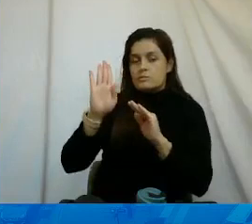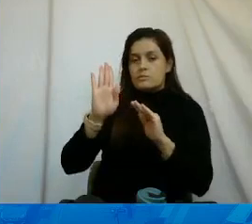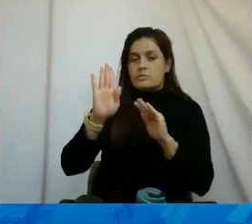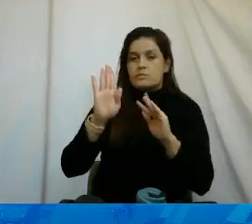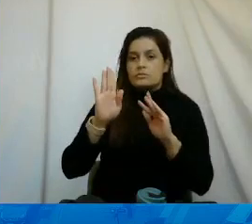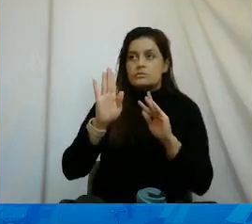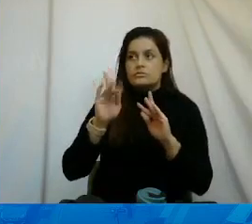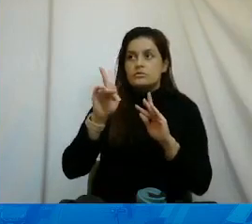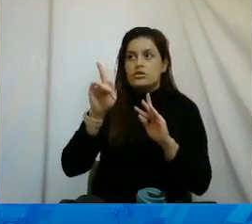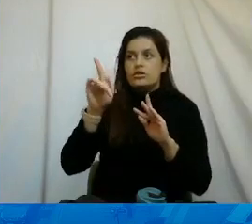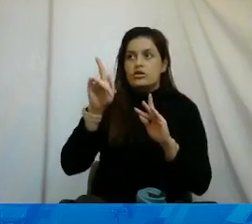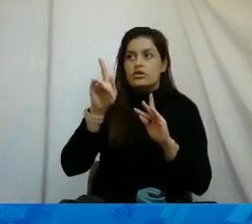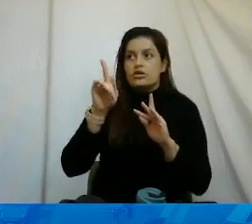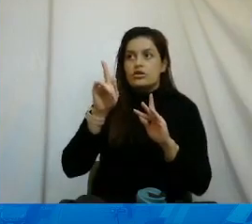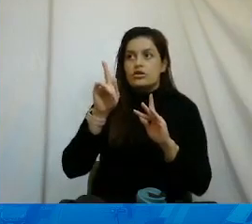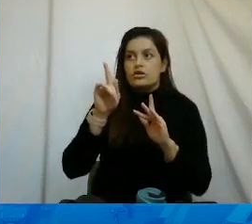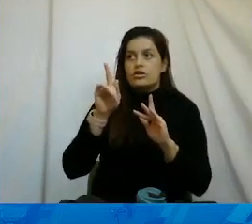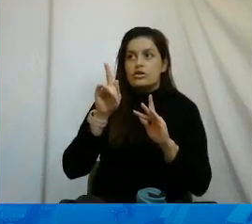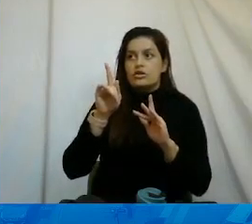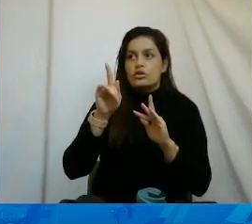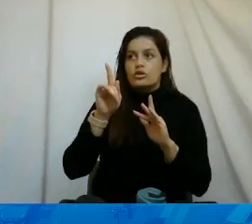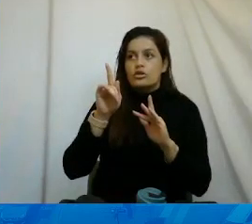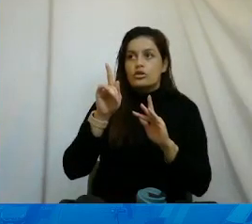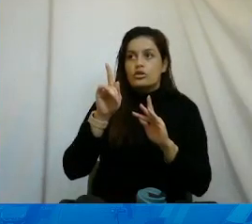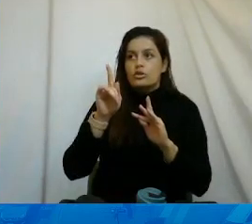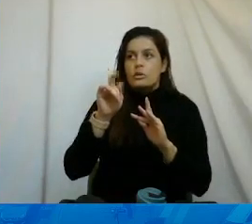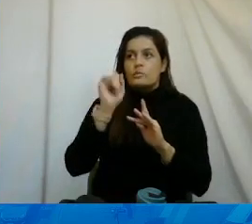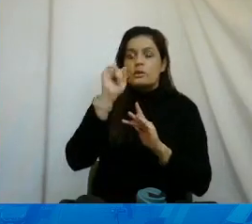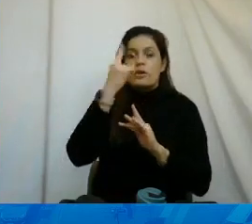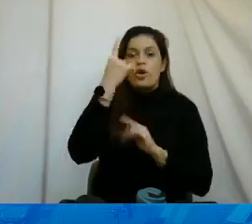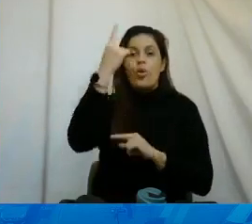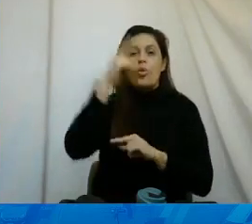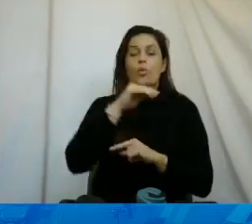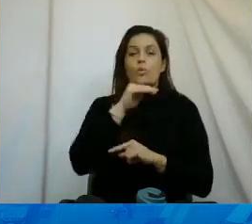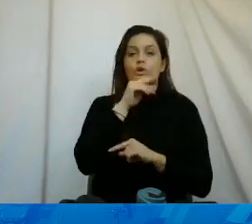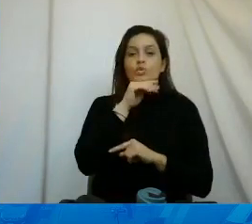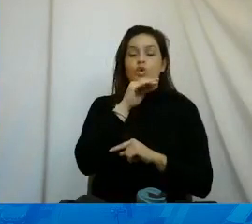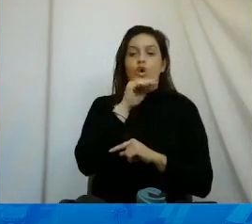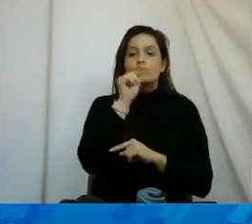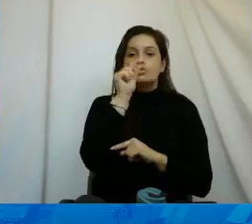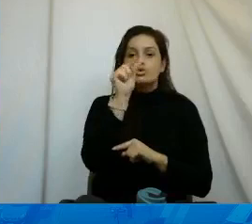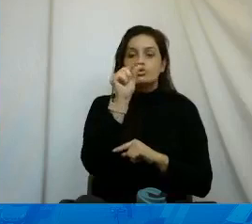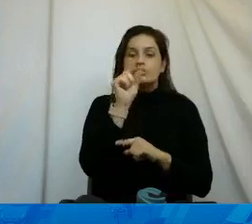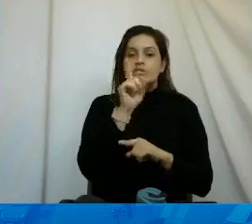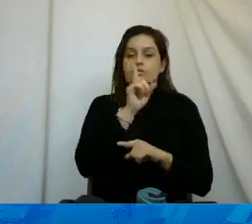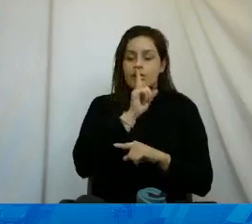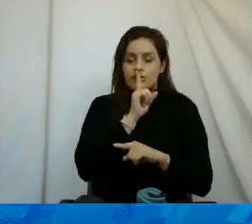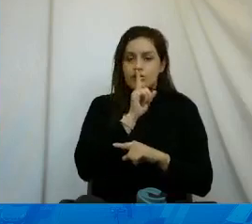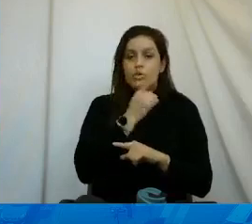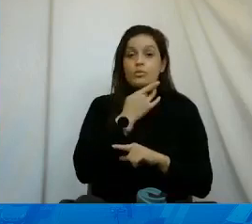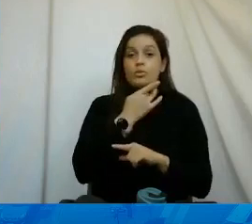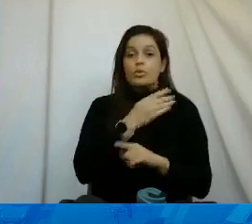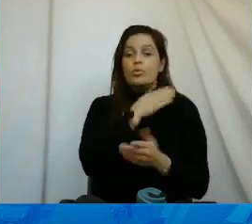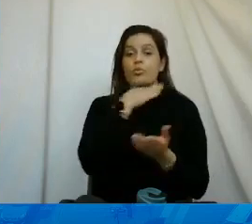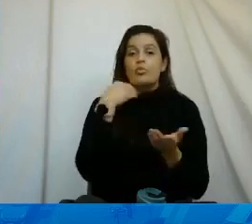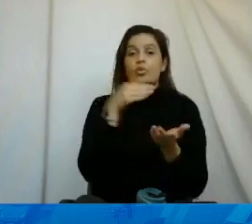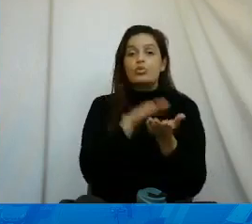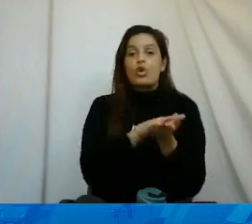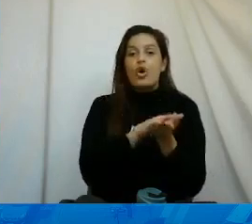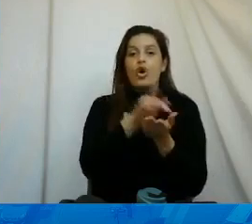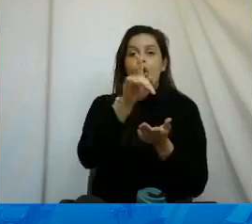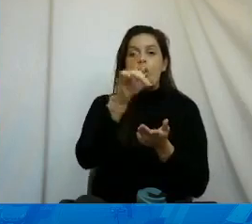parece, concejales, que podamos tomar un minuto de silencio por el fallecimiento del alcalde del